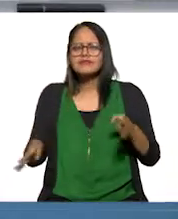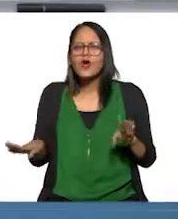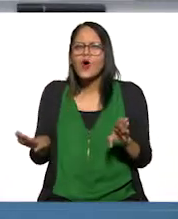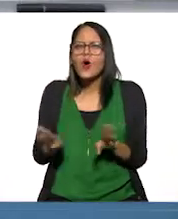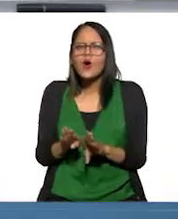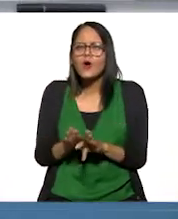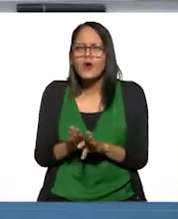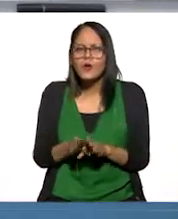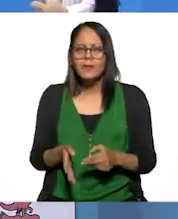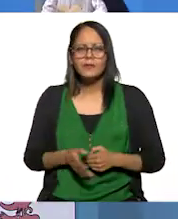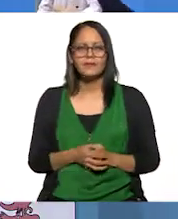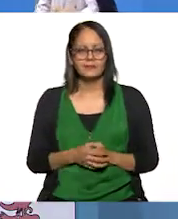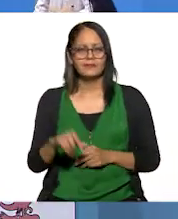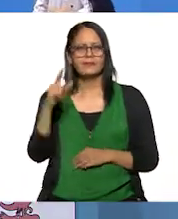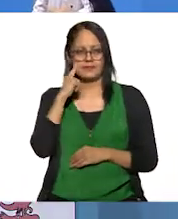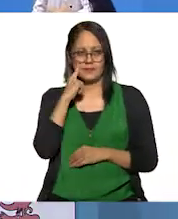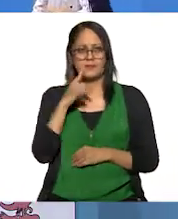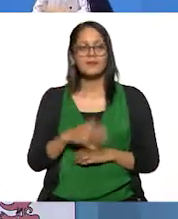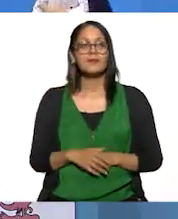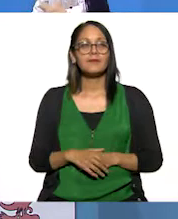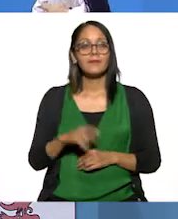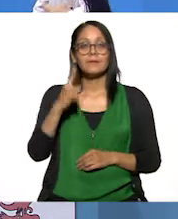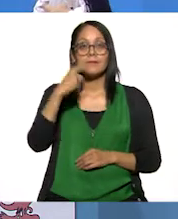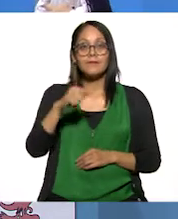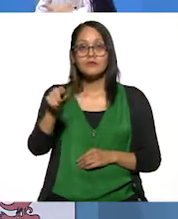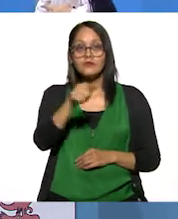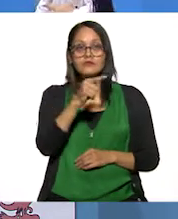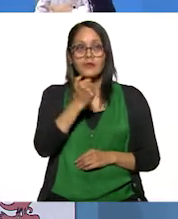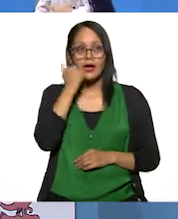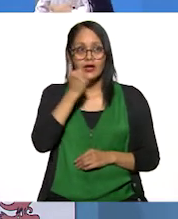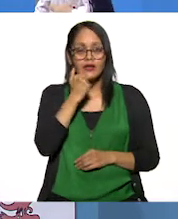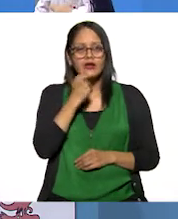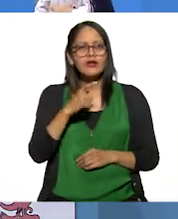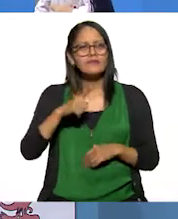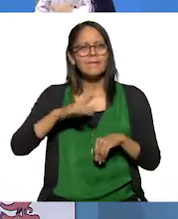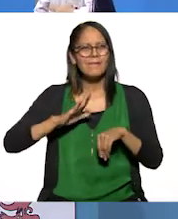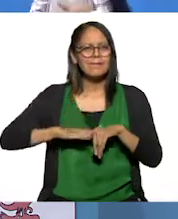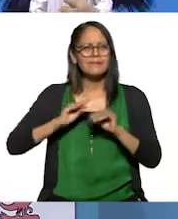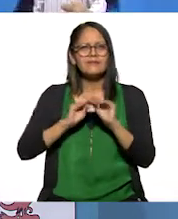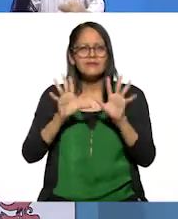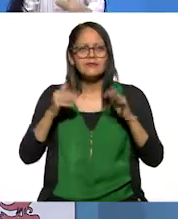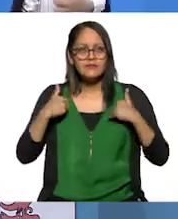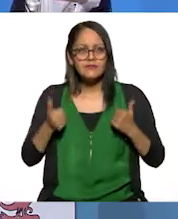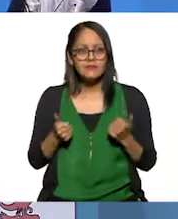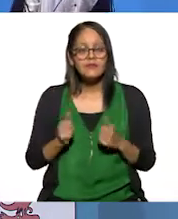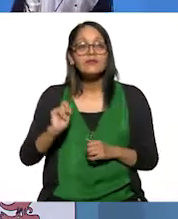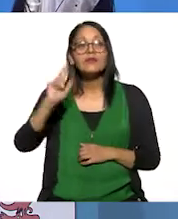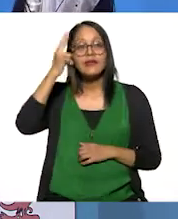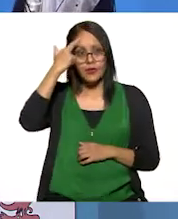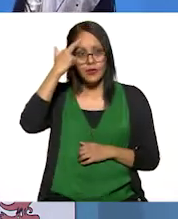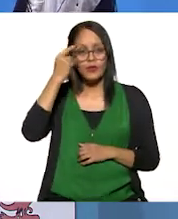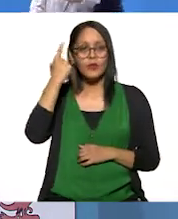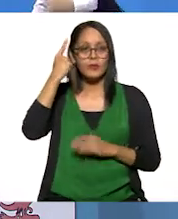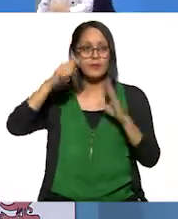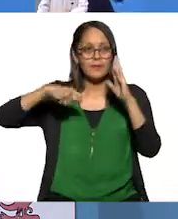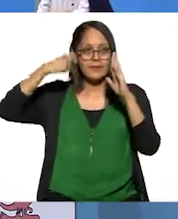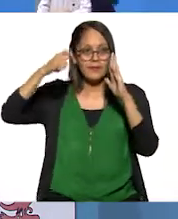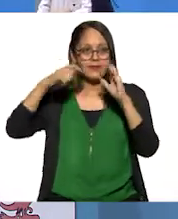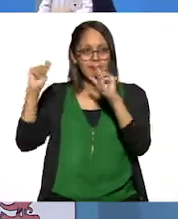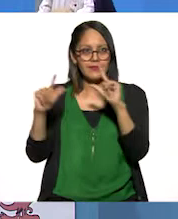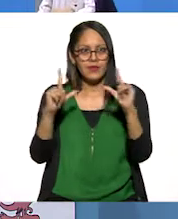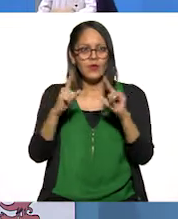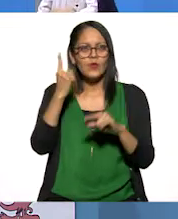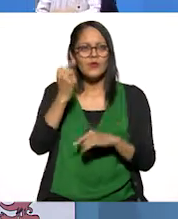¿Cómo? Pues mira, ¿qué te parece si para que nuestros alumnos en casa tengan más claro este tema, recordamos un video de uno de